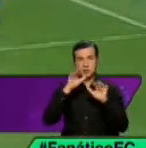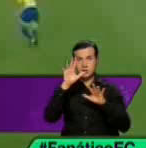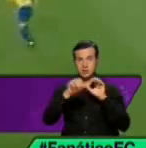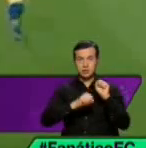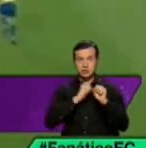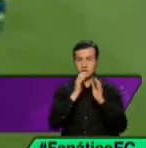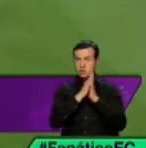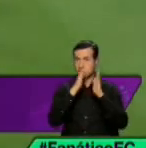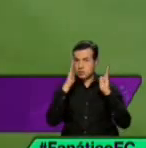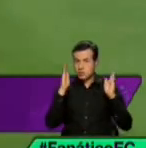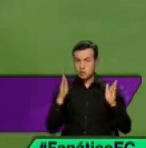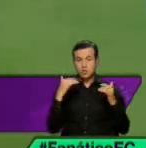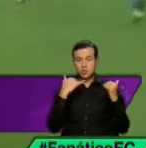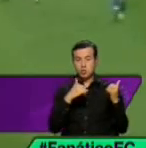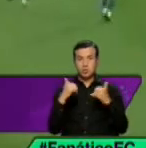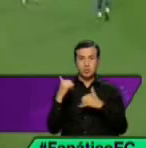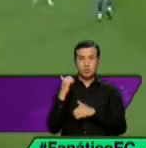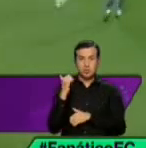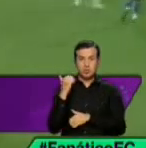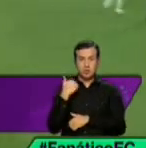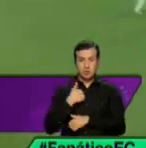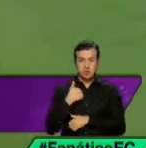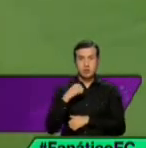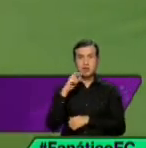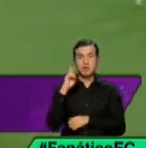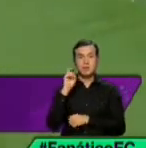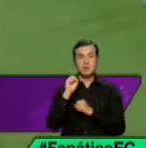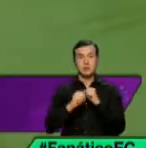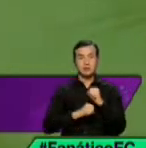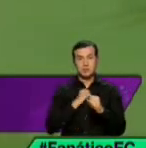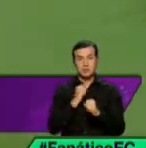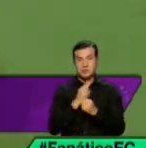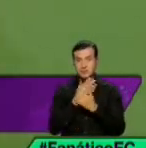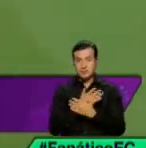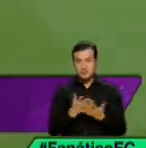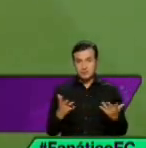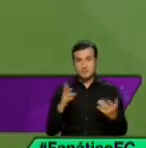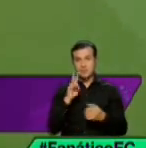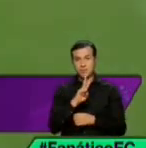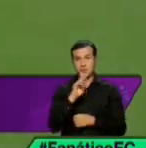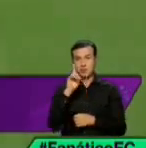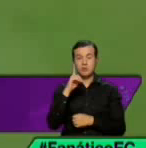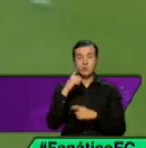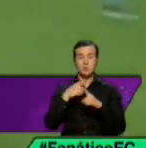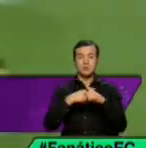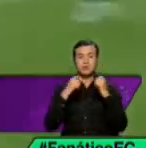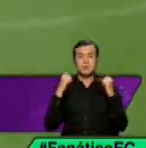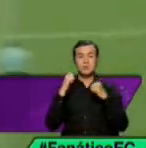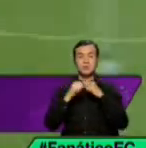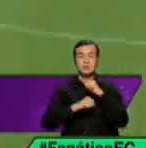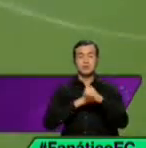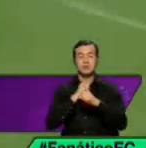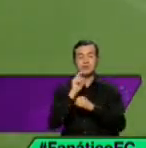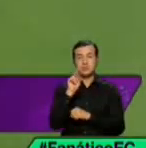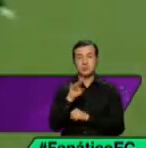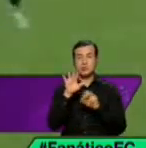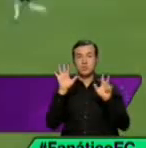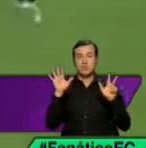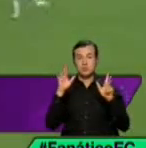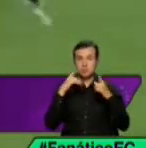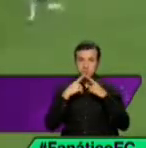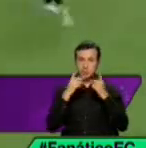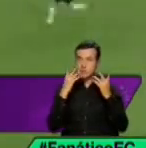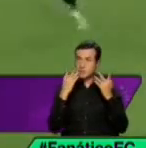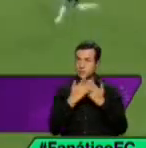aquel entonces el jugador argentino tenía apenas 20 años y un 21 de mayo del 2008 había dejado en claro